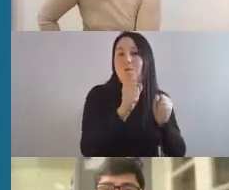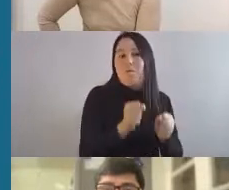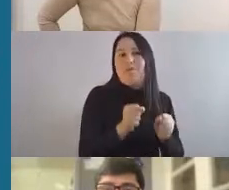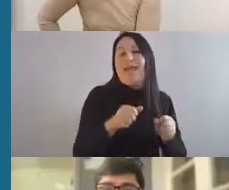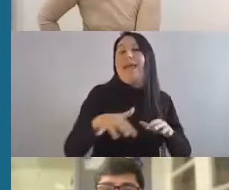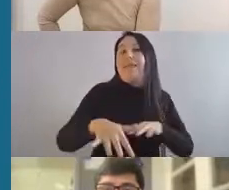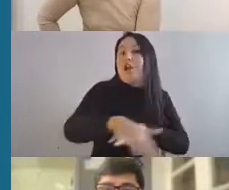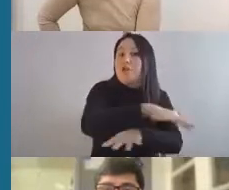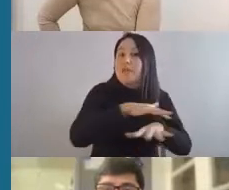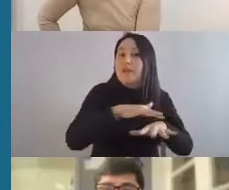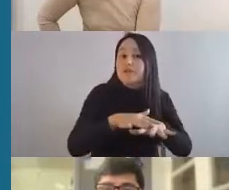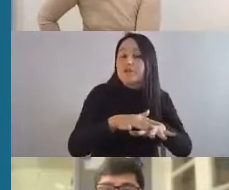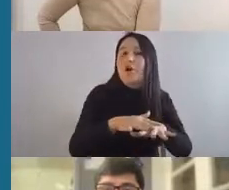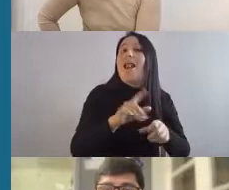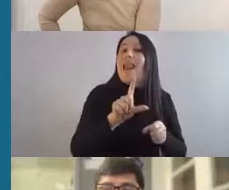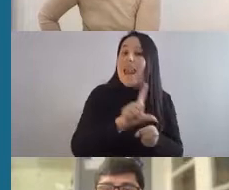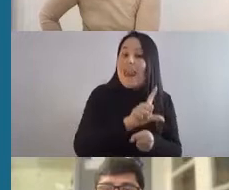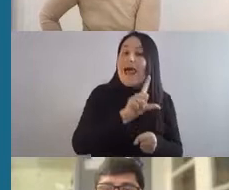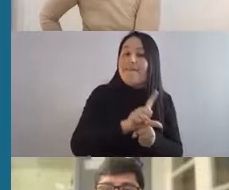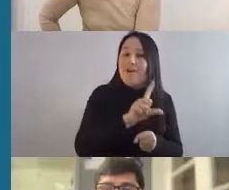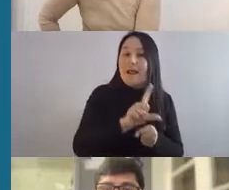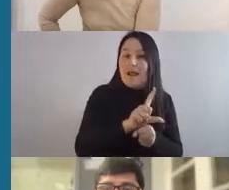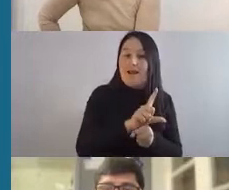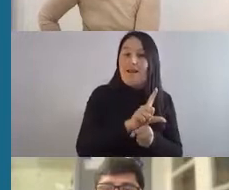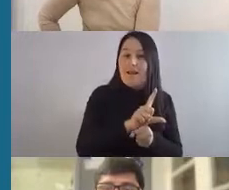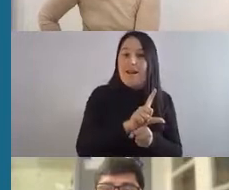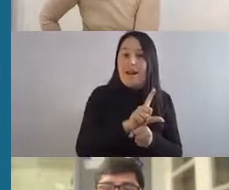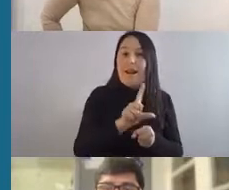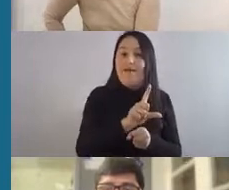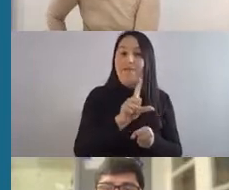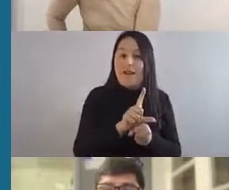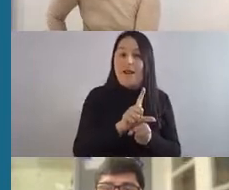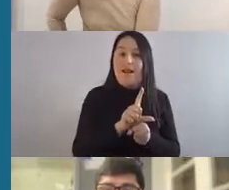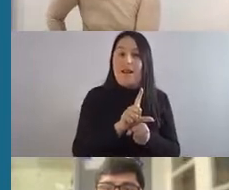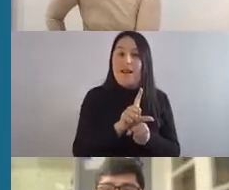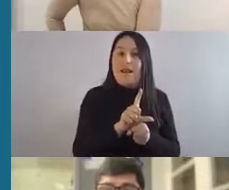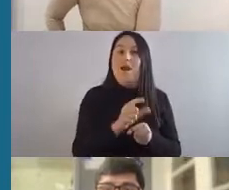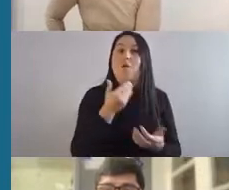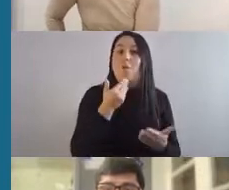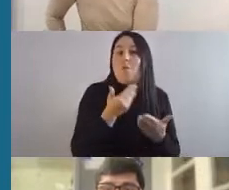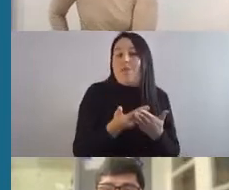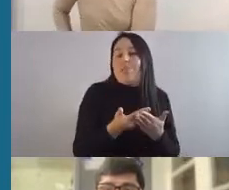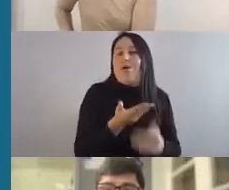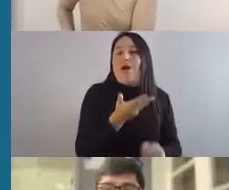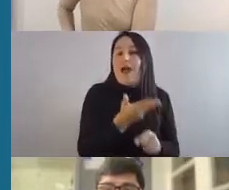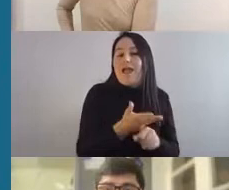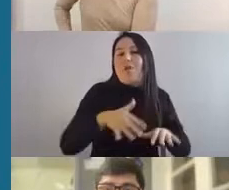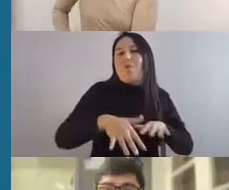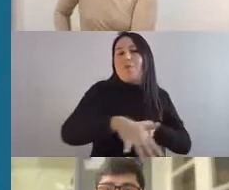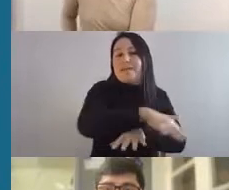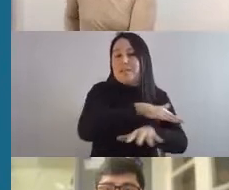contexto laboral, debía decir, perdón, cuando existe alguna situación que